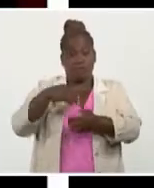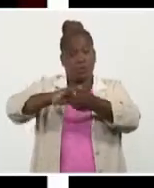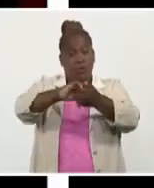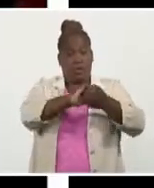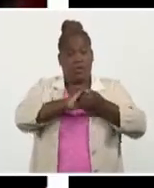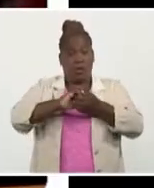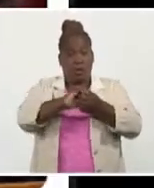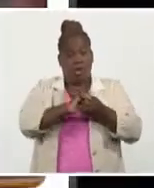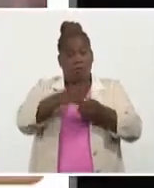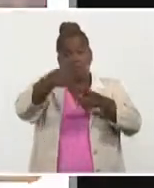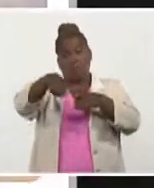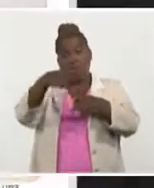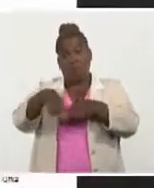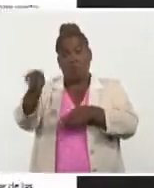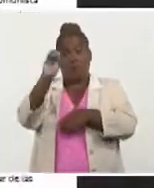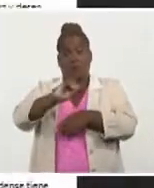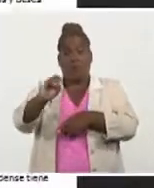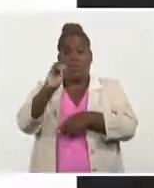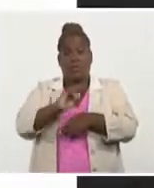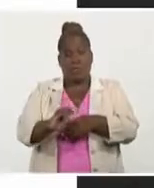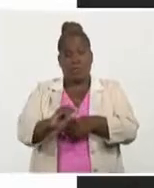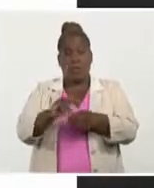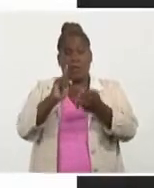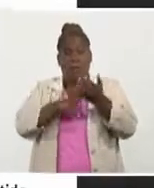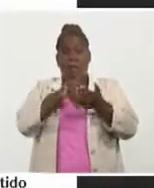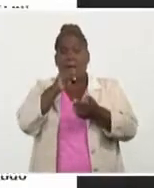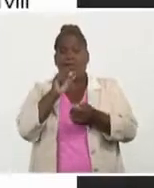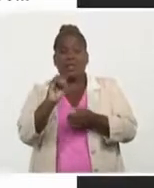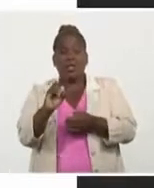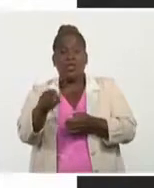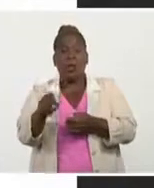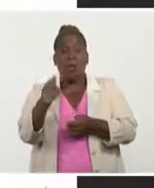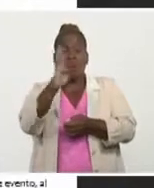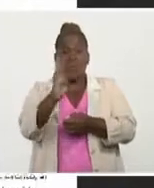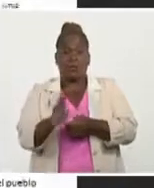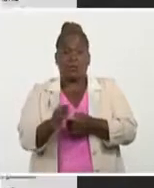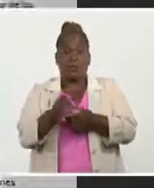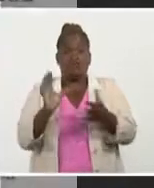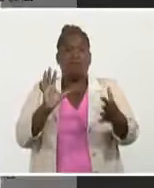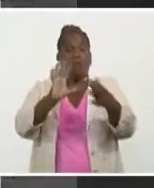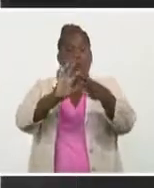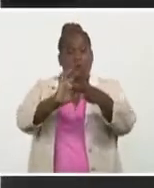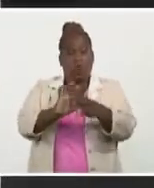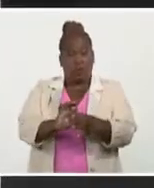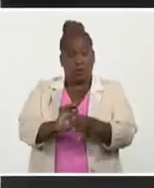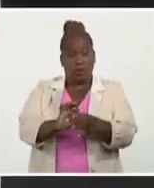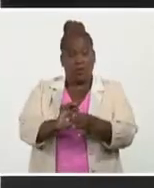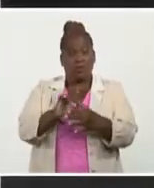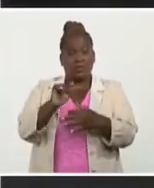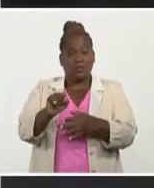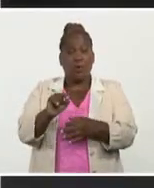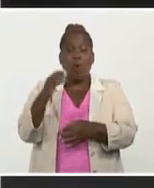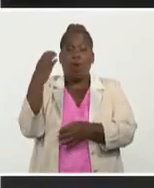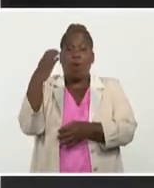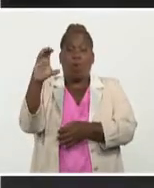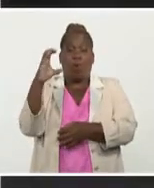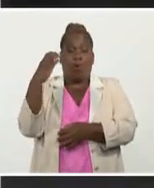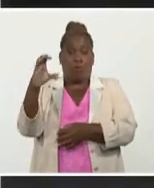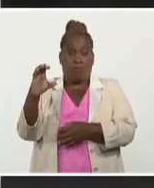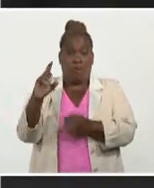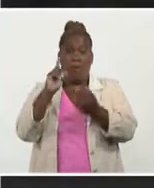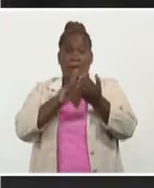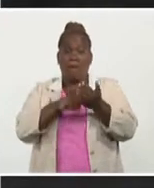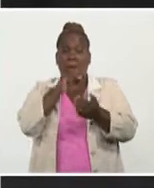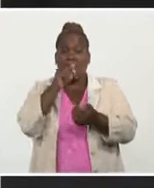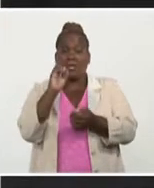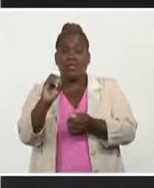sumaron organizaciones como el Partido Comunista de Brasil, la Coordinación Política y Social Marcha Patriótica de Colombia, el Partido